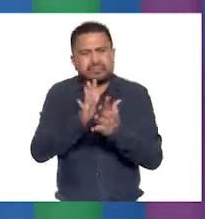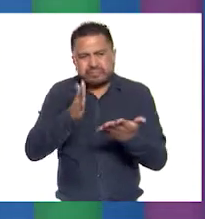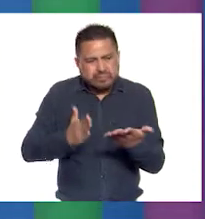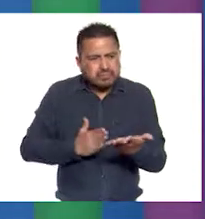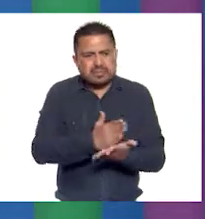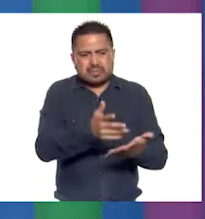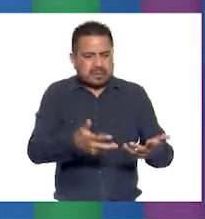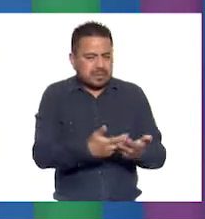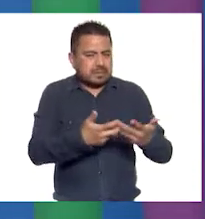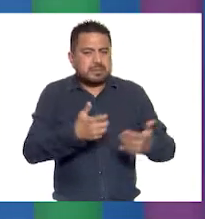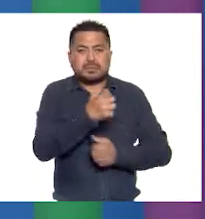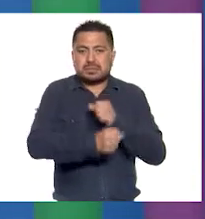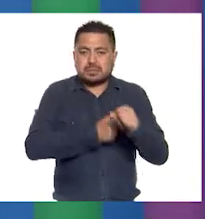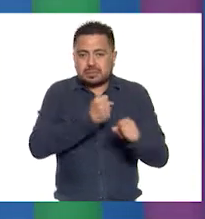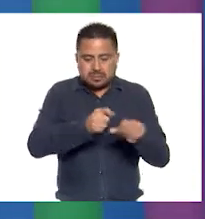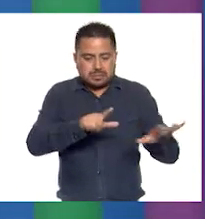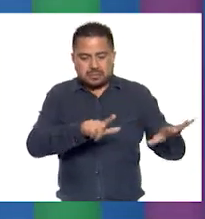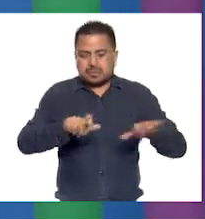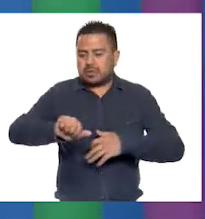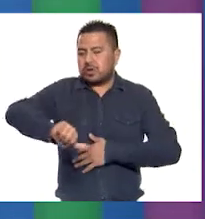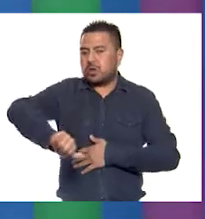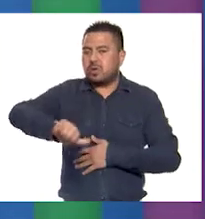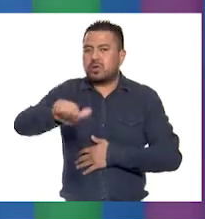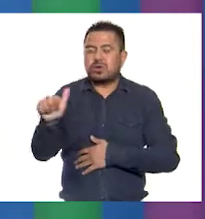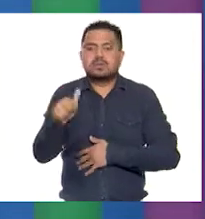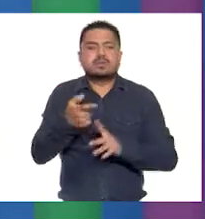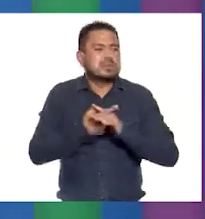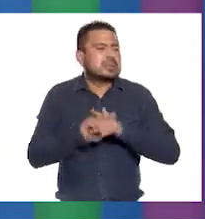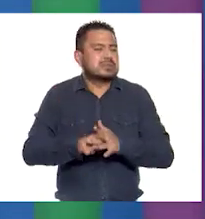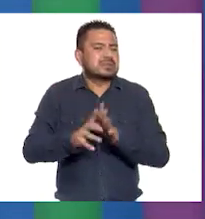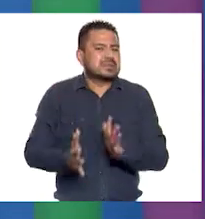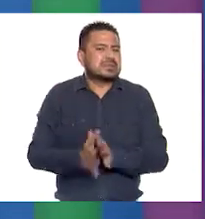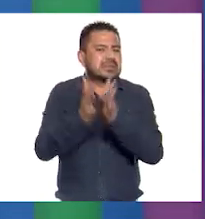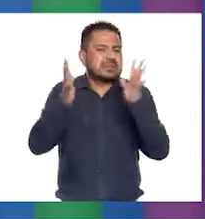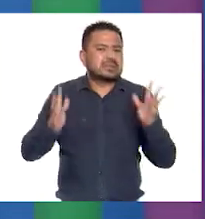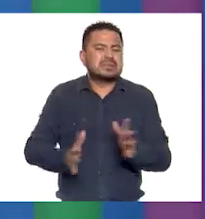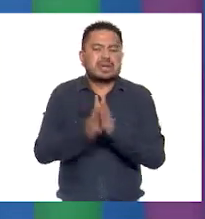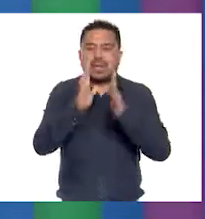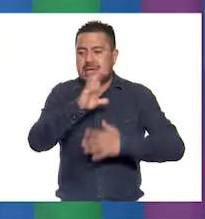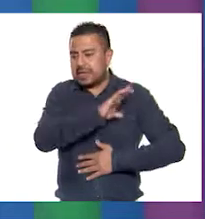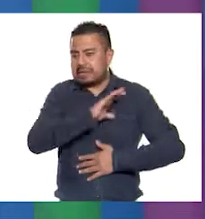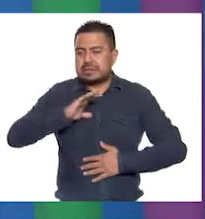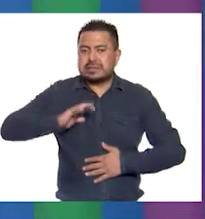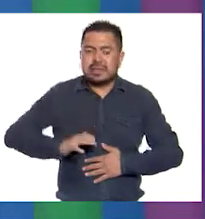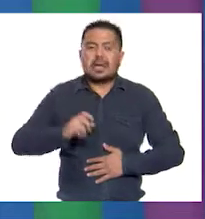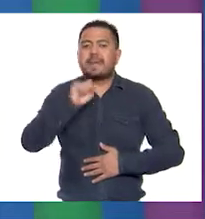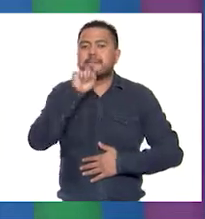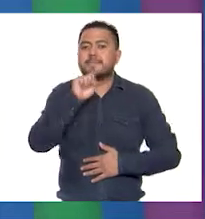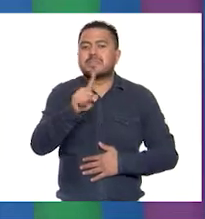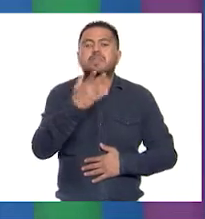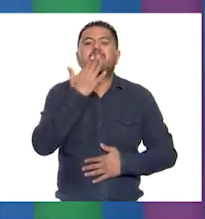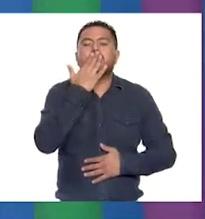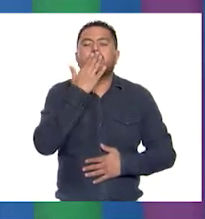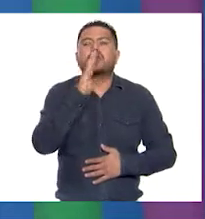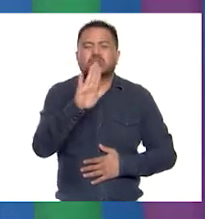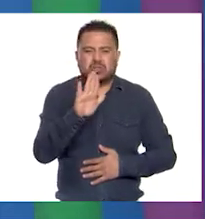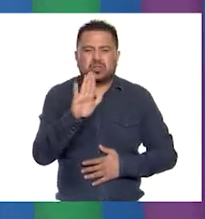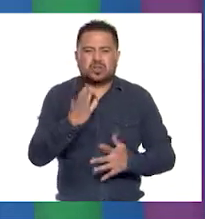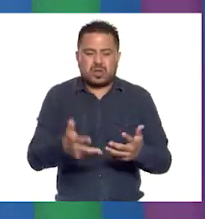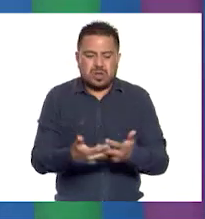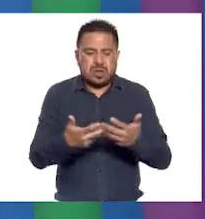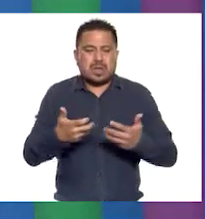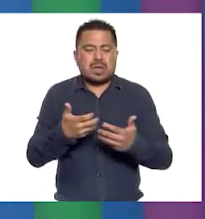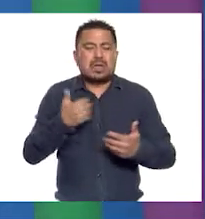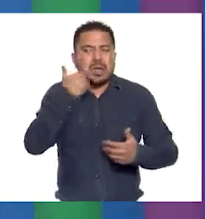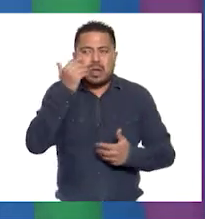territorios. En el año 711 comenzó la guerra entre cristianos y musulmanes por el territorio de